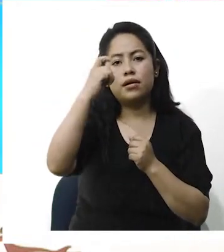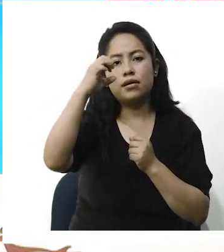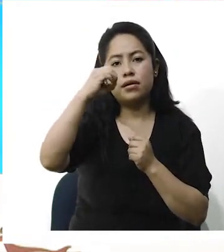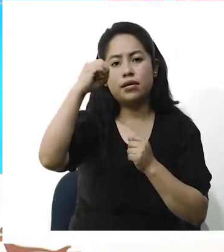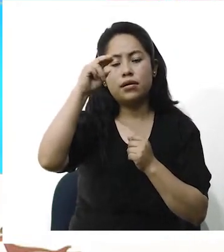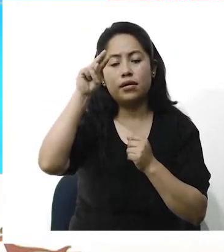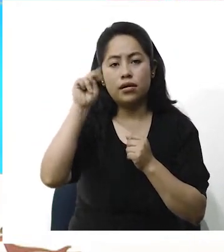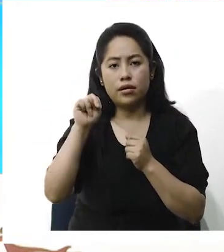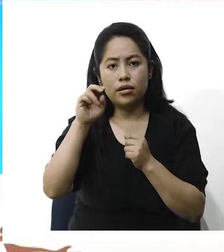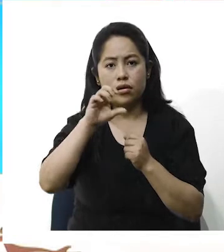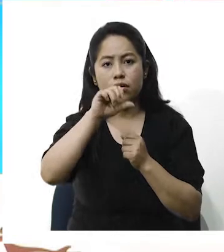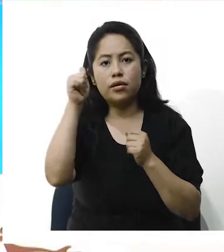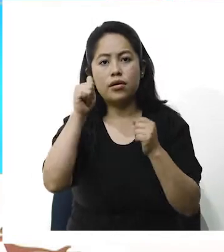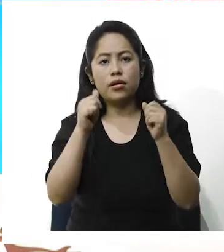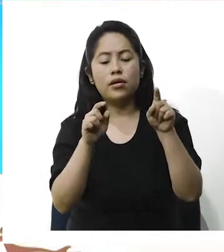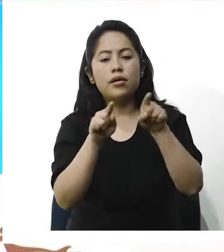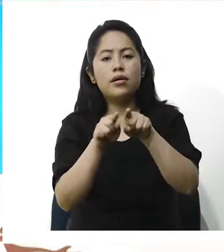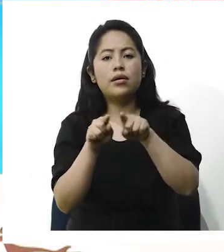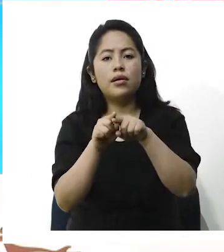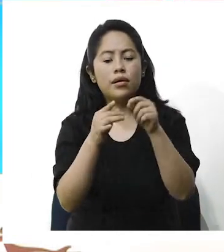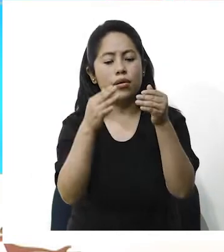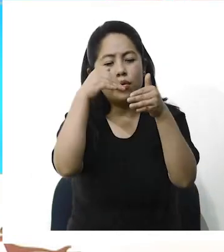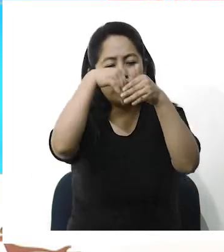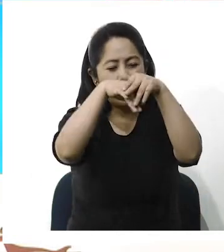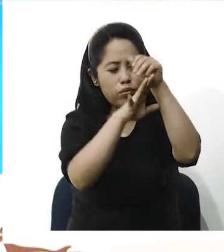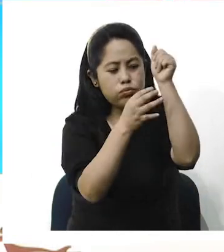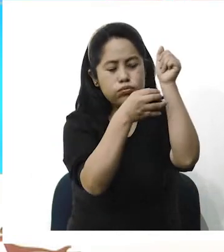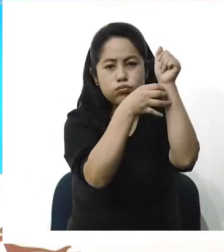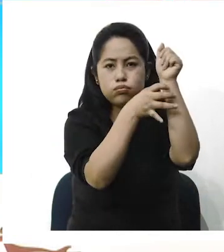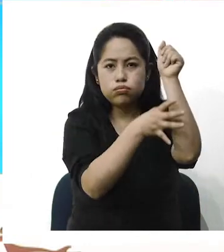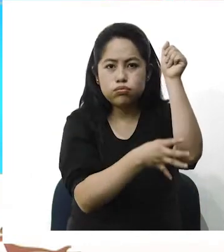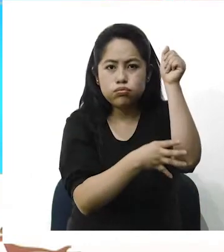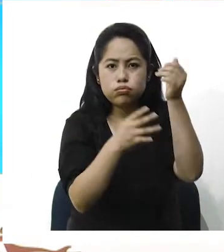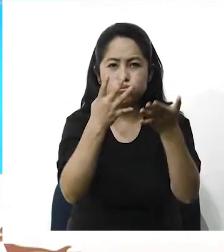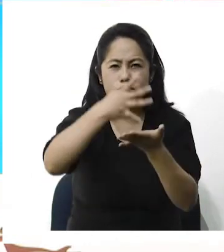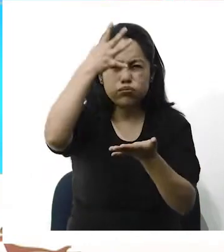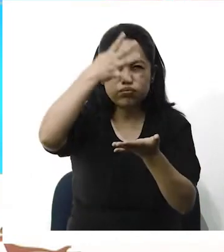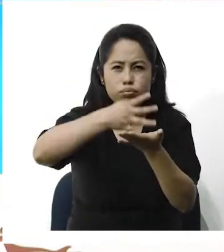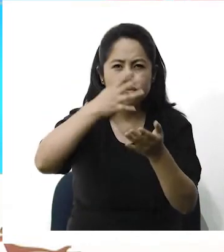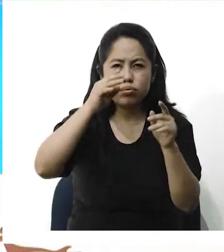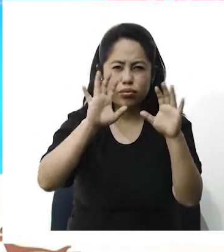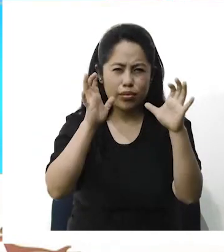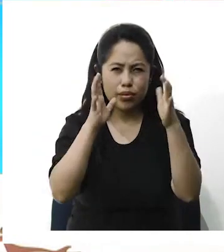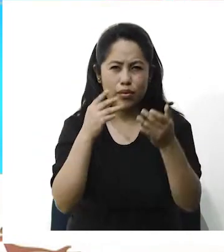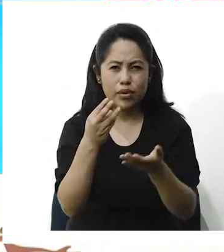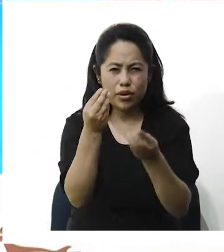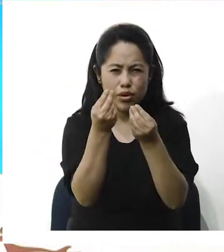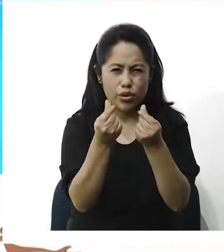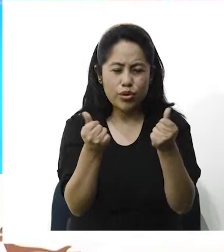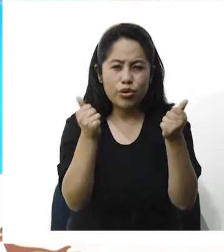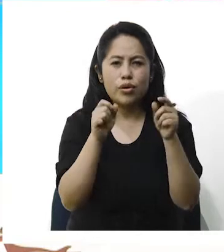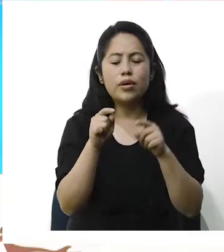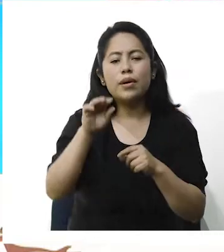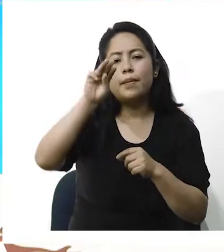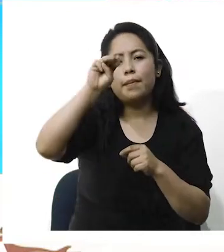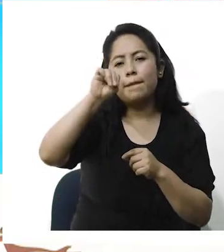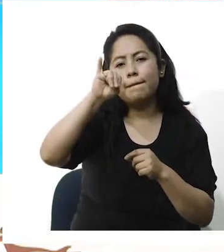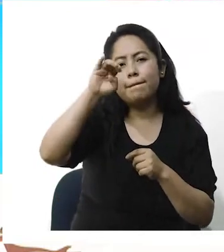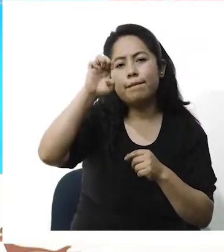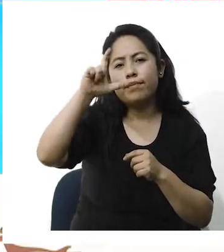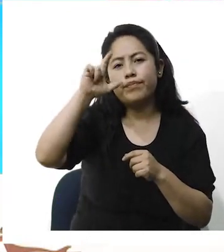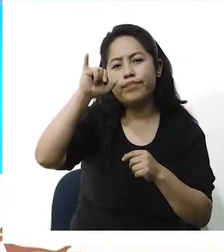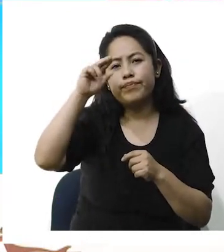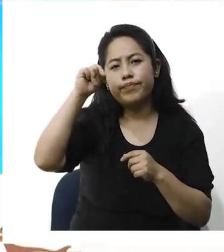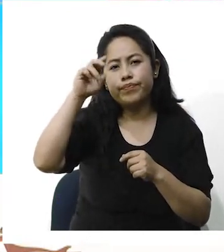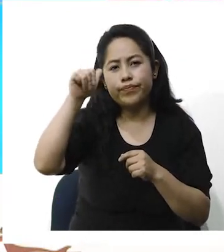Tenemos a la mielina, que está por dentro. Aquí está la mielina. Estas hendiduras que ven acá